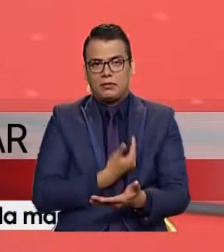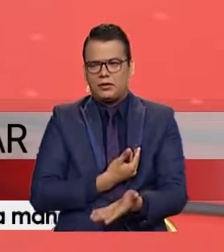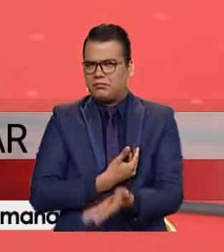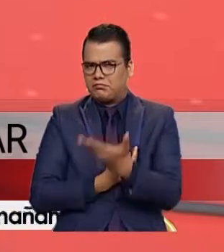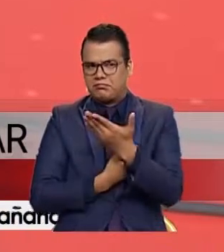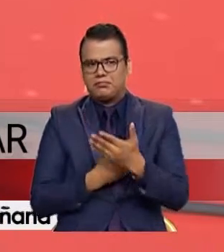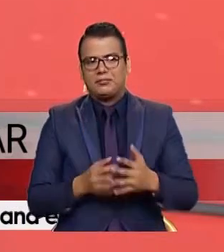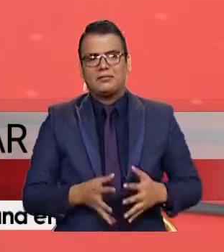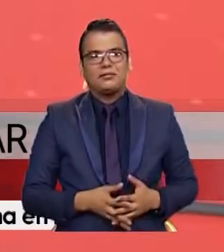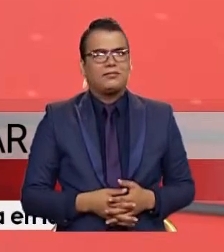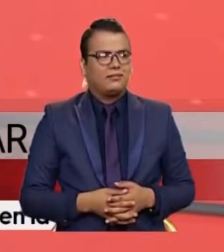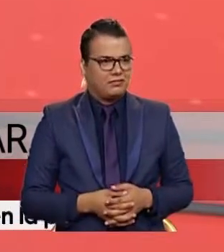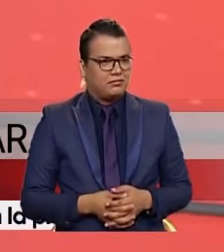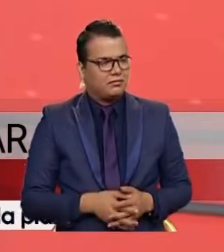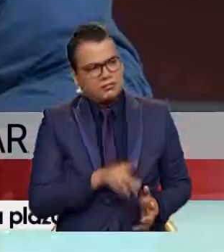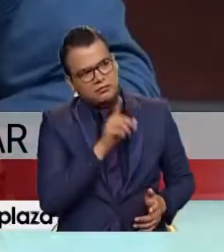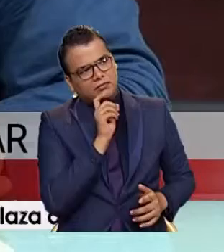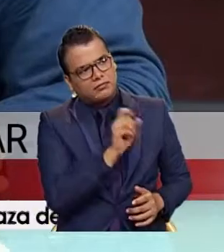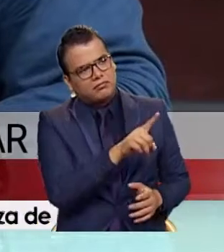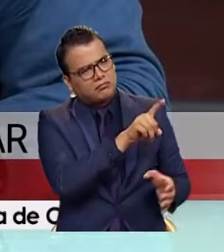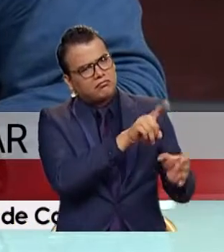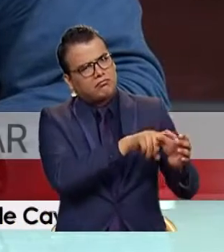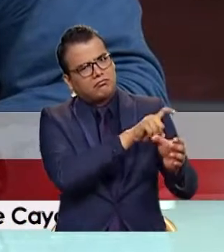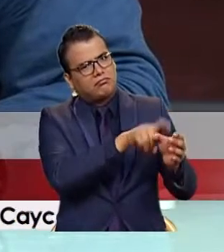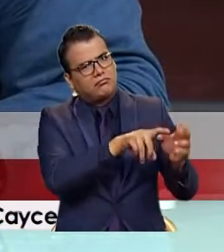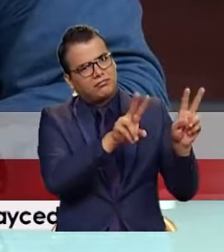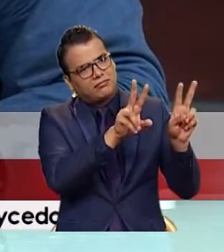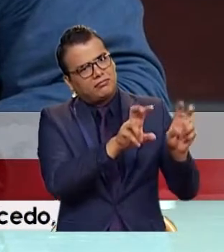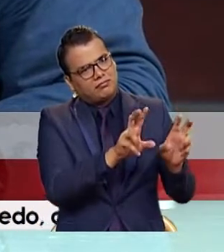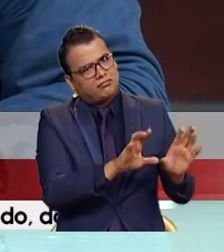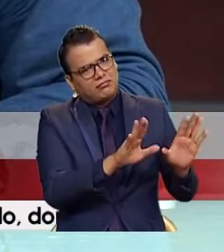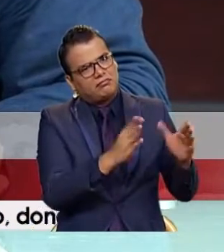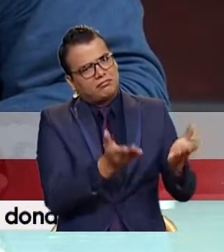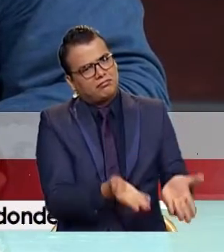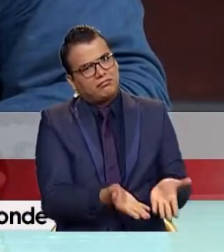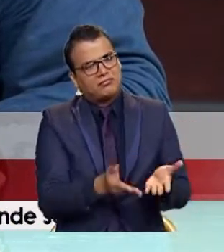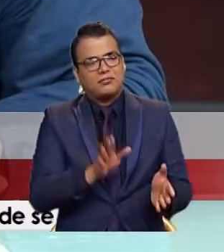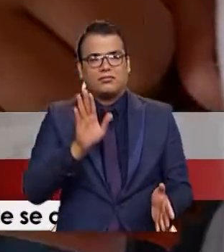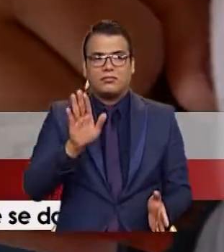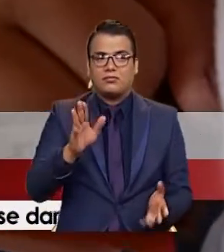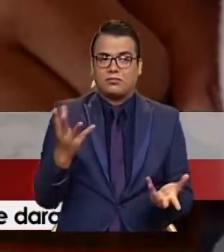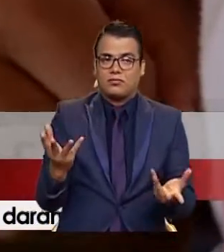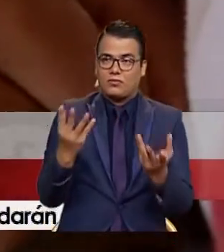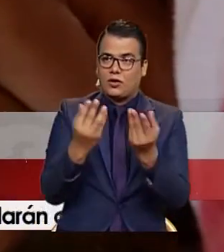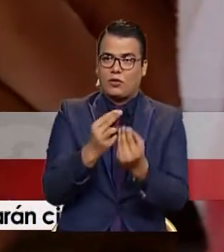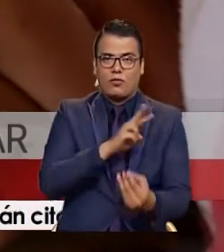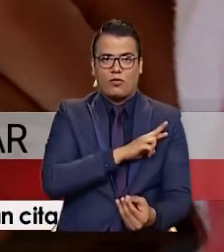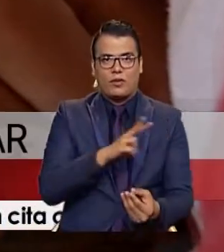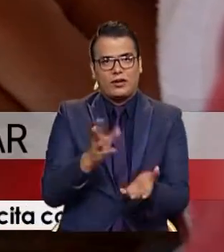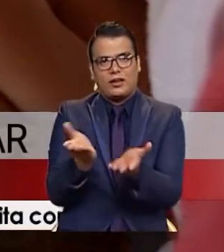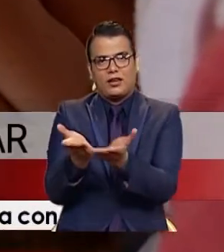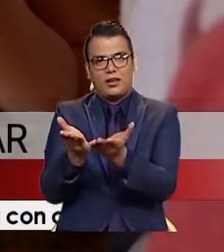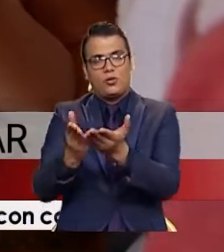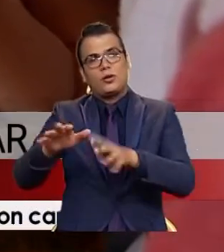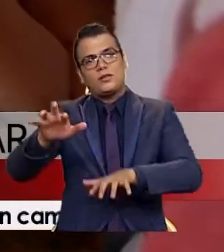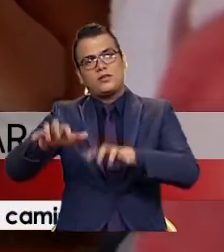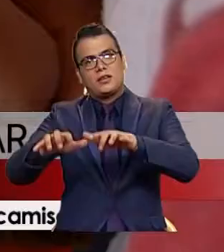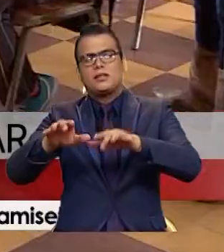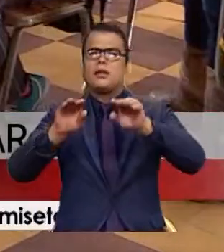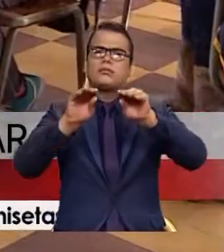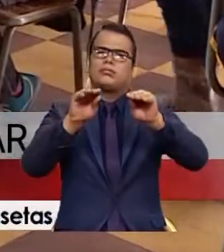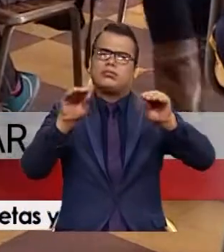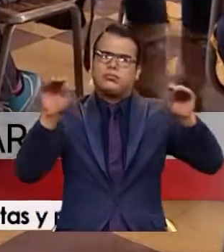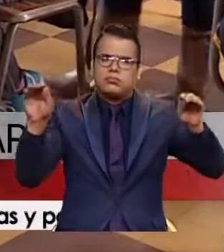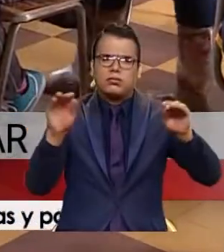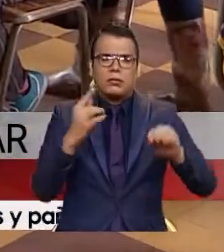municipios en qué consiste bueno secretaria educación valle del cauca está convocando no